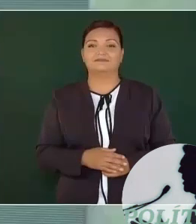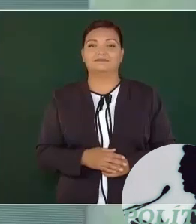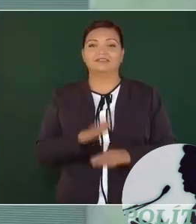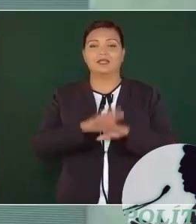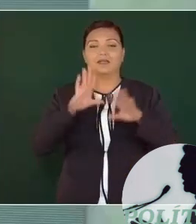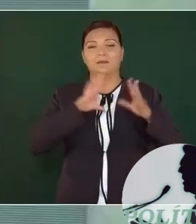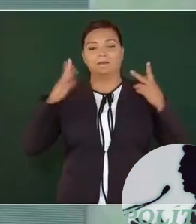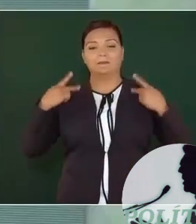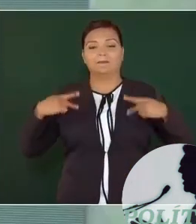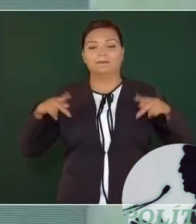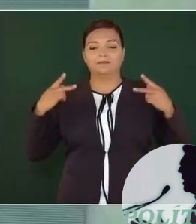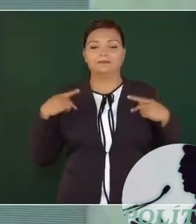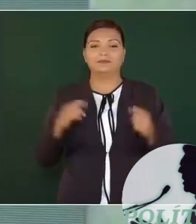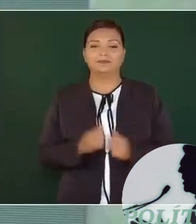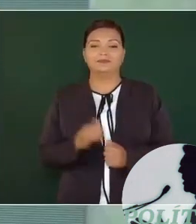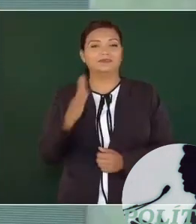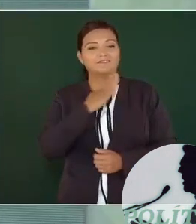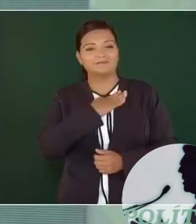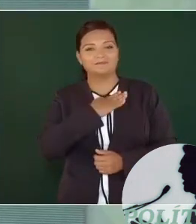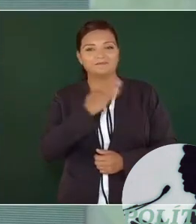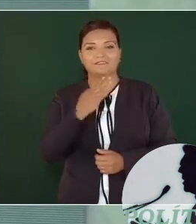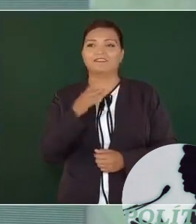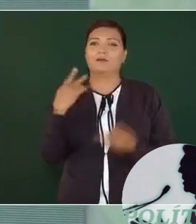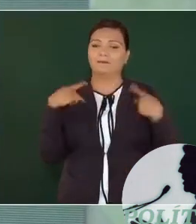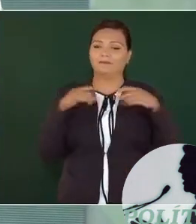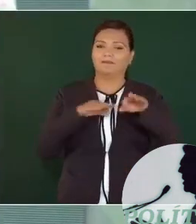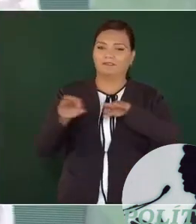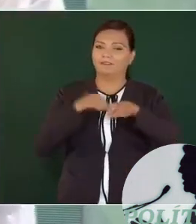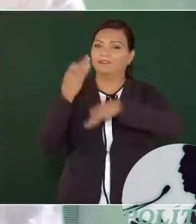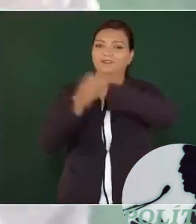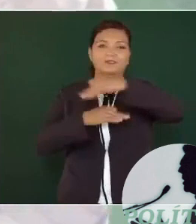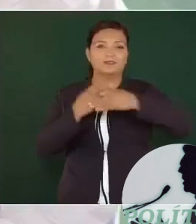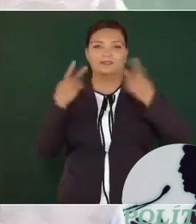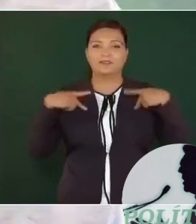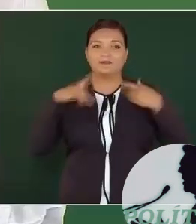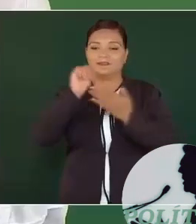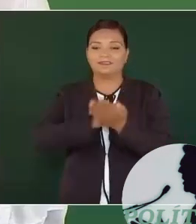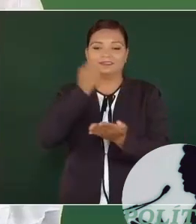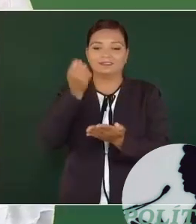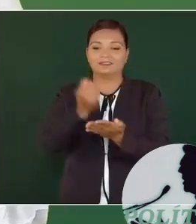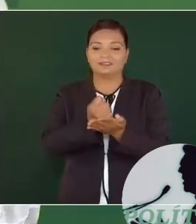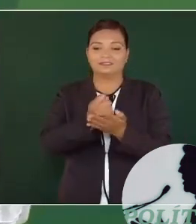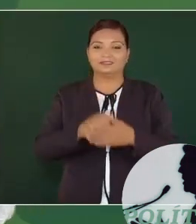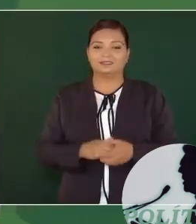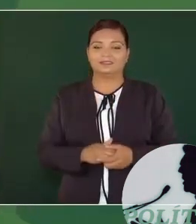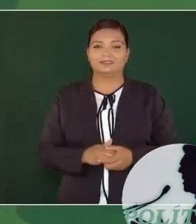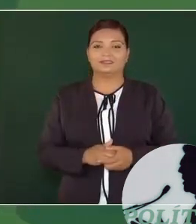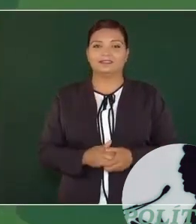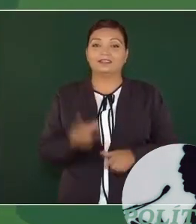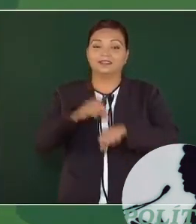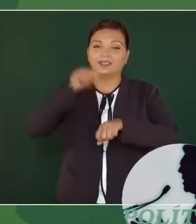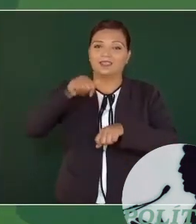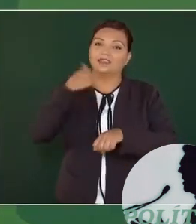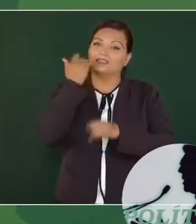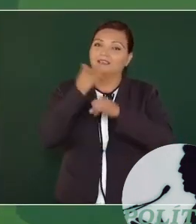hay gente muy buena, trabajadora, toda la gente de Tamaulipas. Y hoy vamos